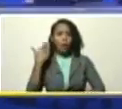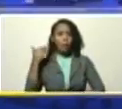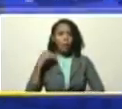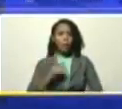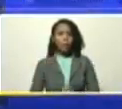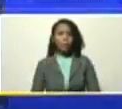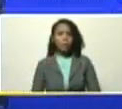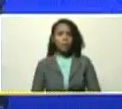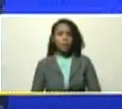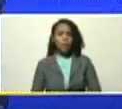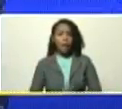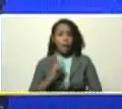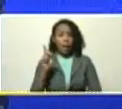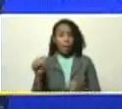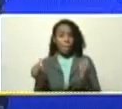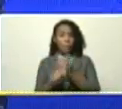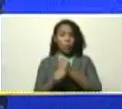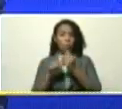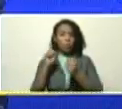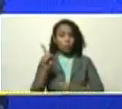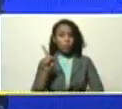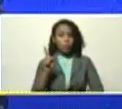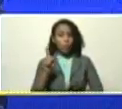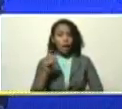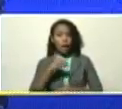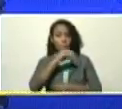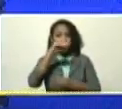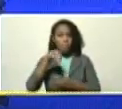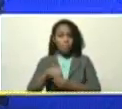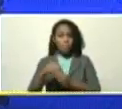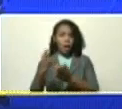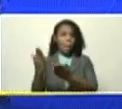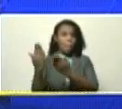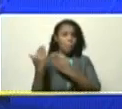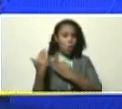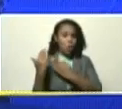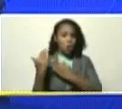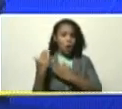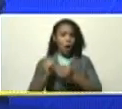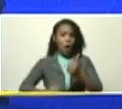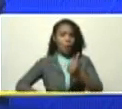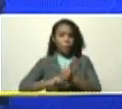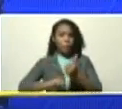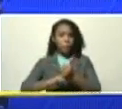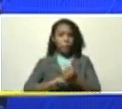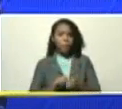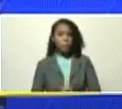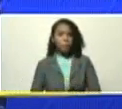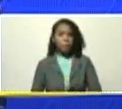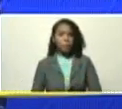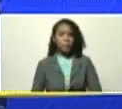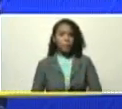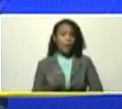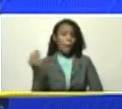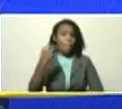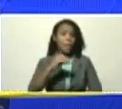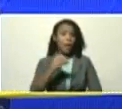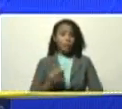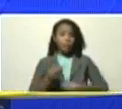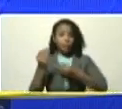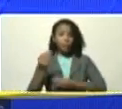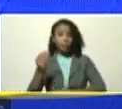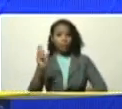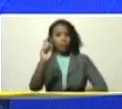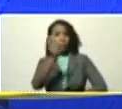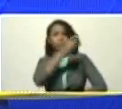En Rusia consiguió asilo, apoyo, respaldo y además le dieron el grado de